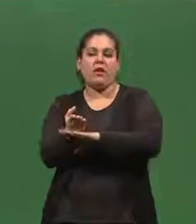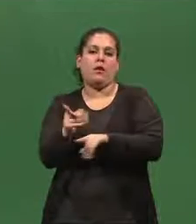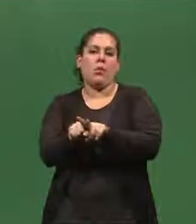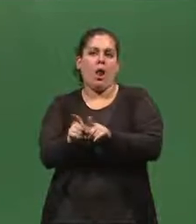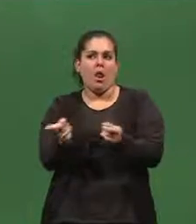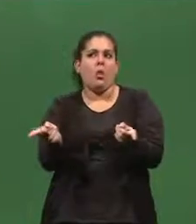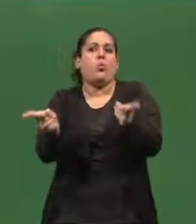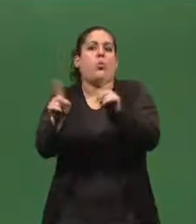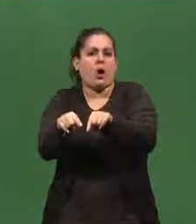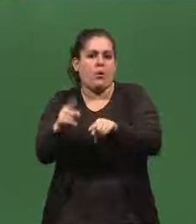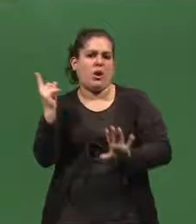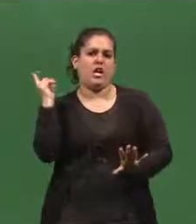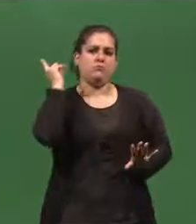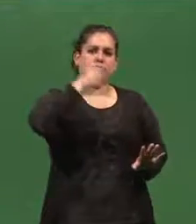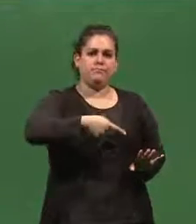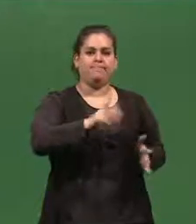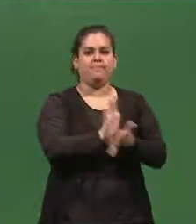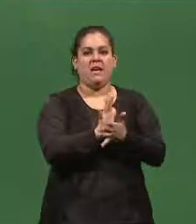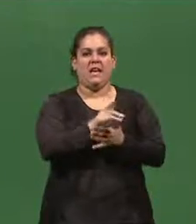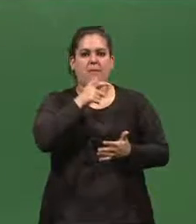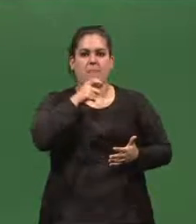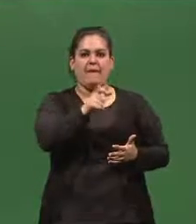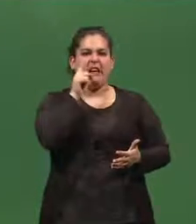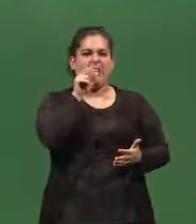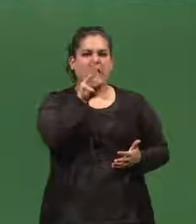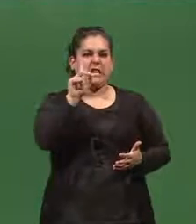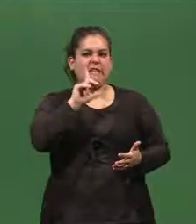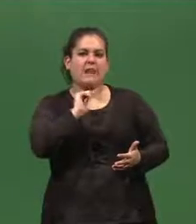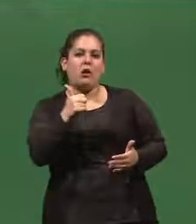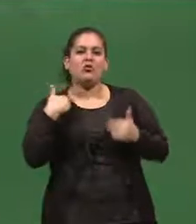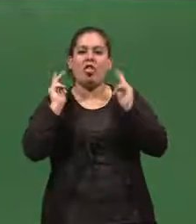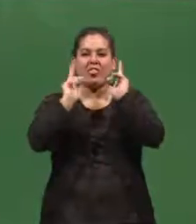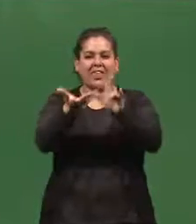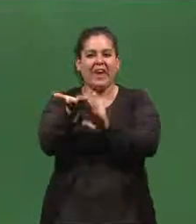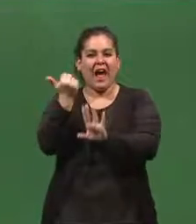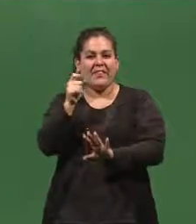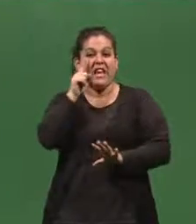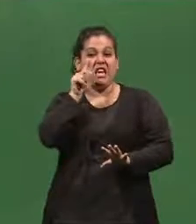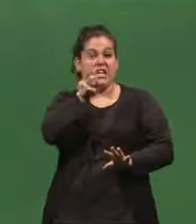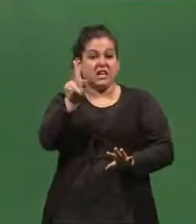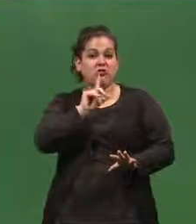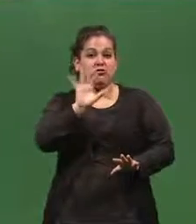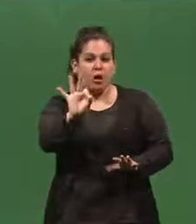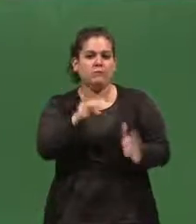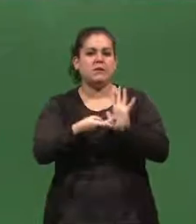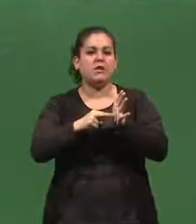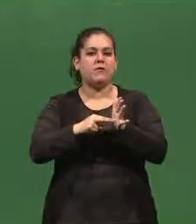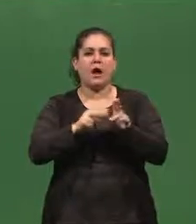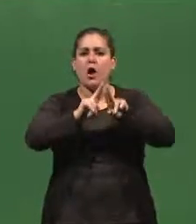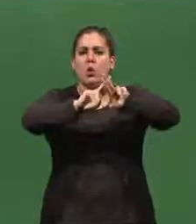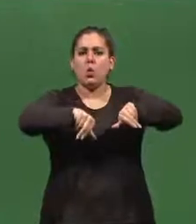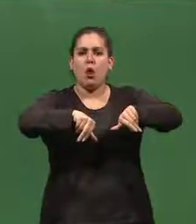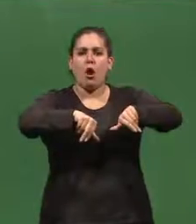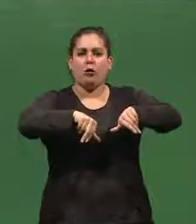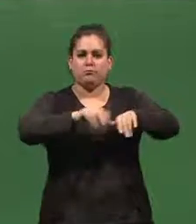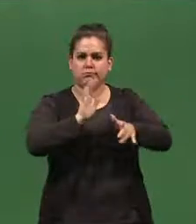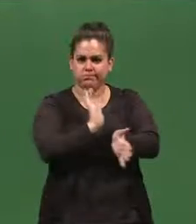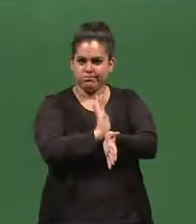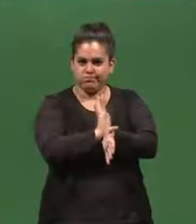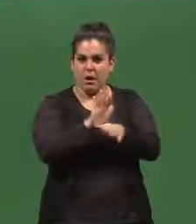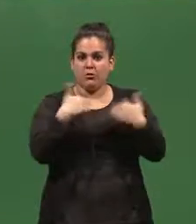se produce una nueva prueba. A partir de esta producción de una nueva prueba o de una confesión de parte, es como que se